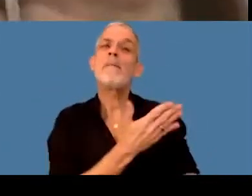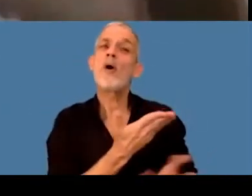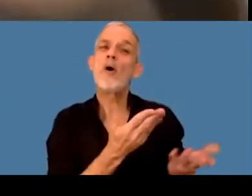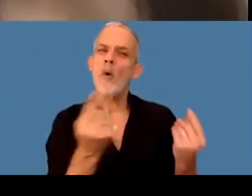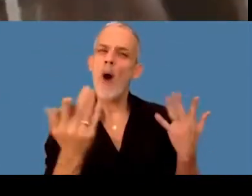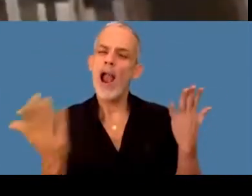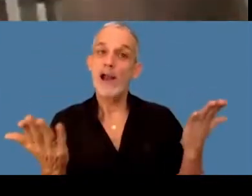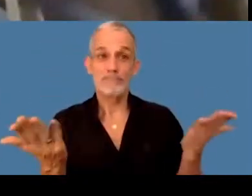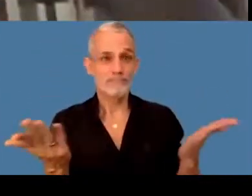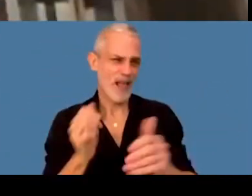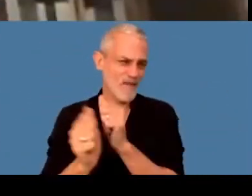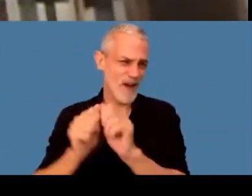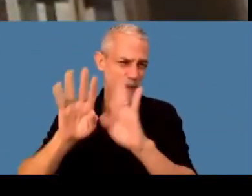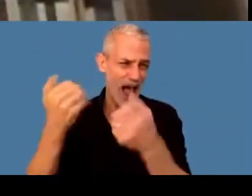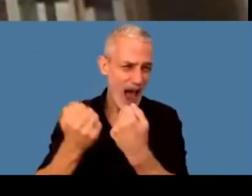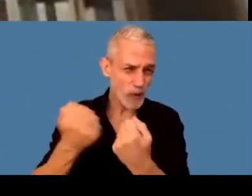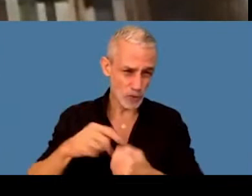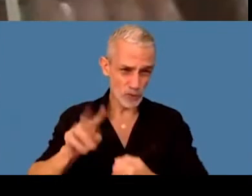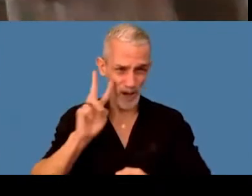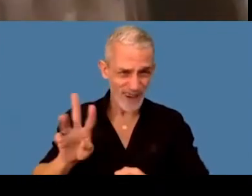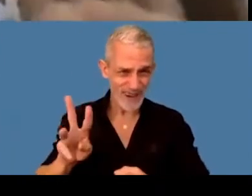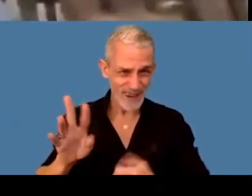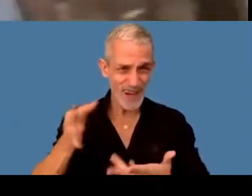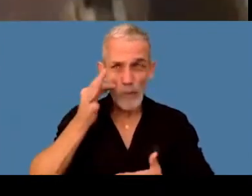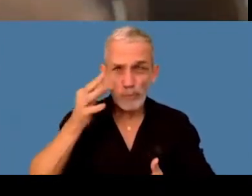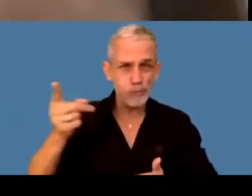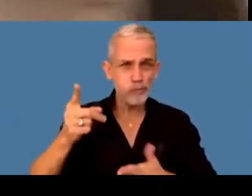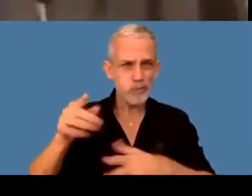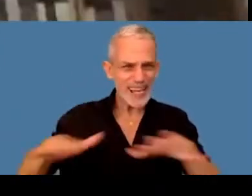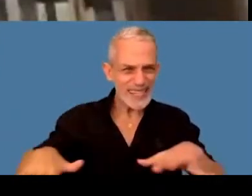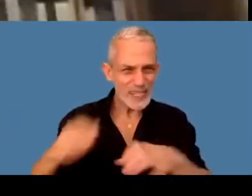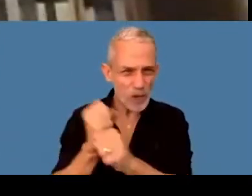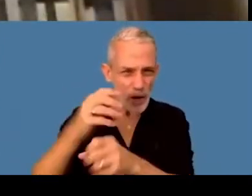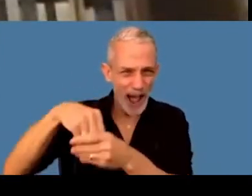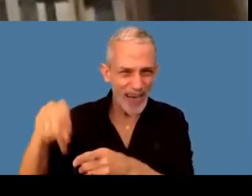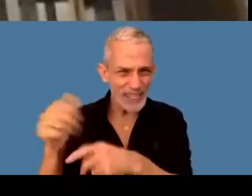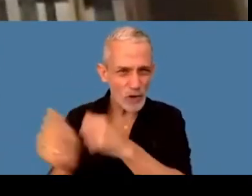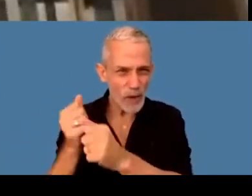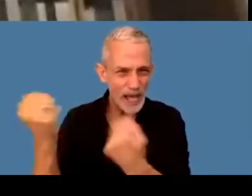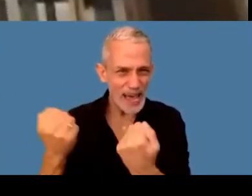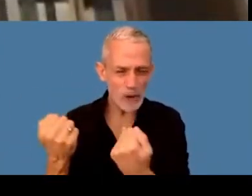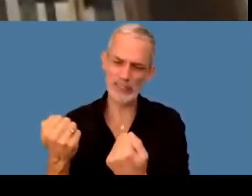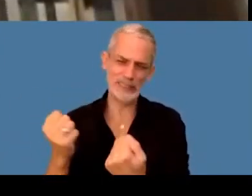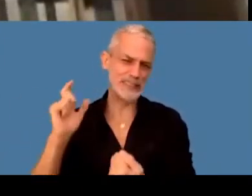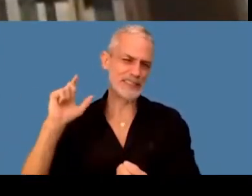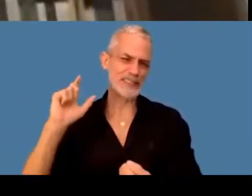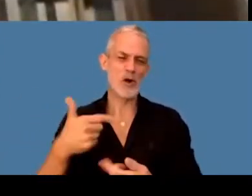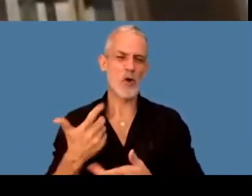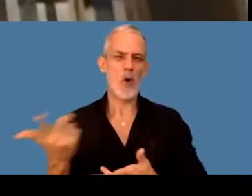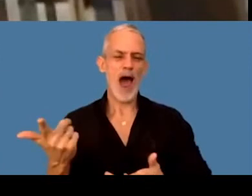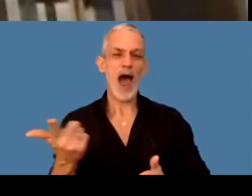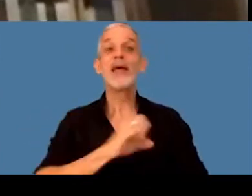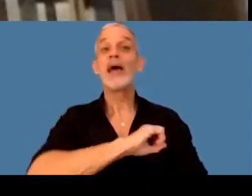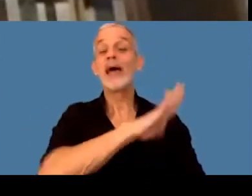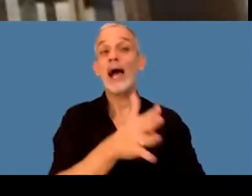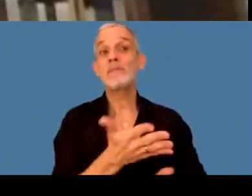ahora toco madera. Nunca escuché que un nene o una nena estuvieran trabajando en una terminal automotriz de nuestro país. ¿Y por